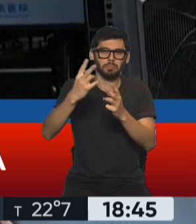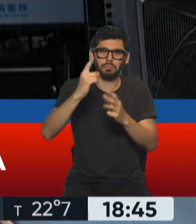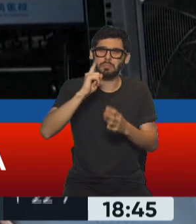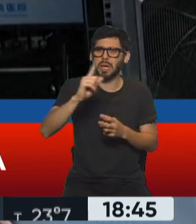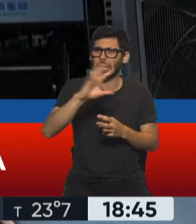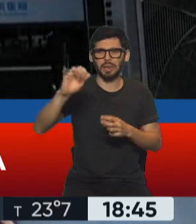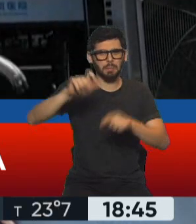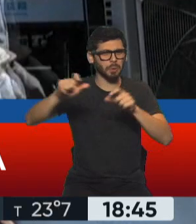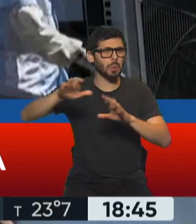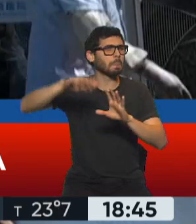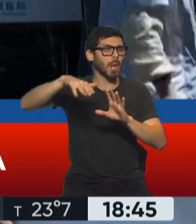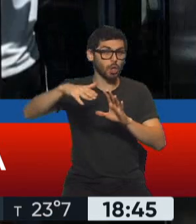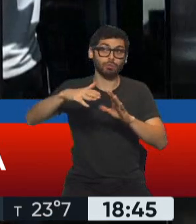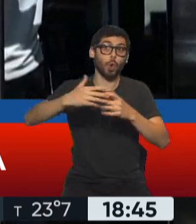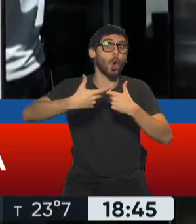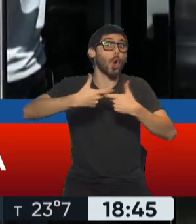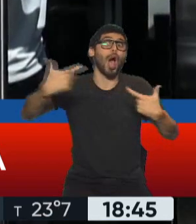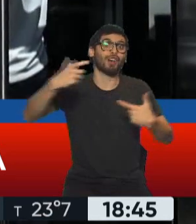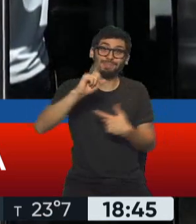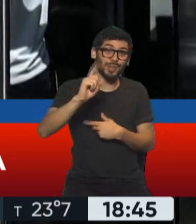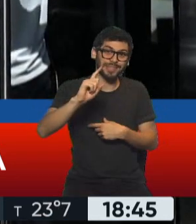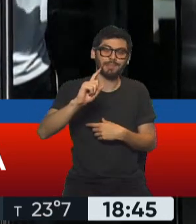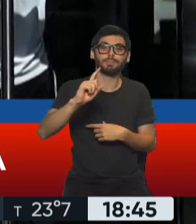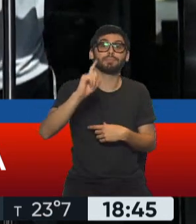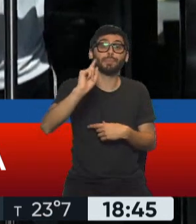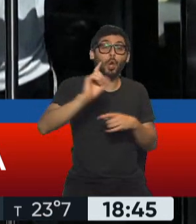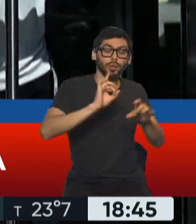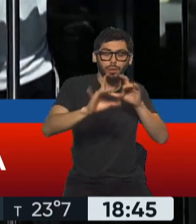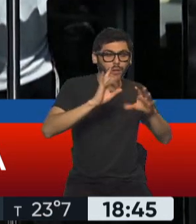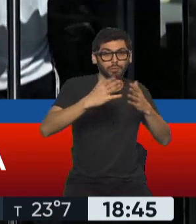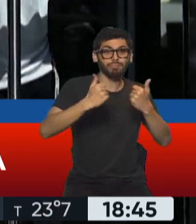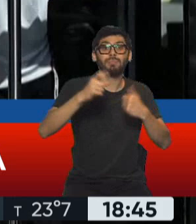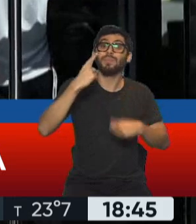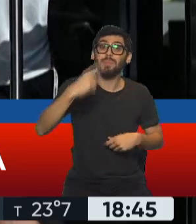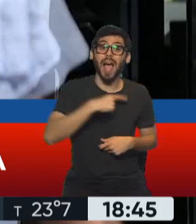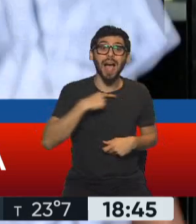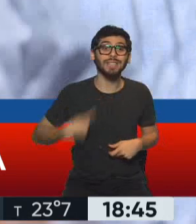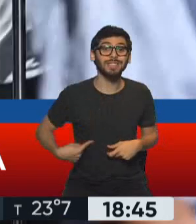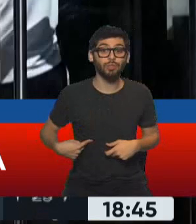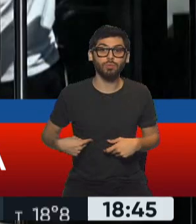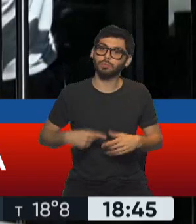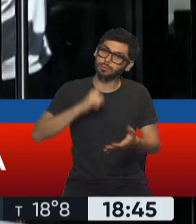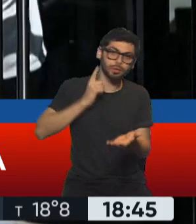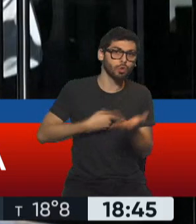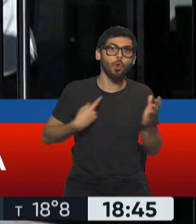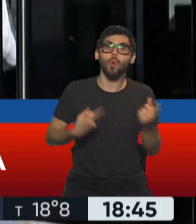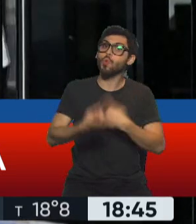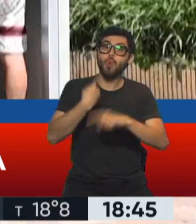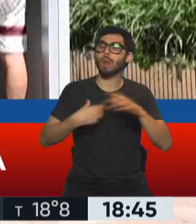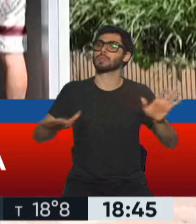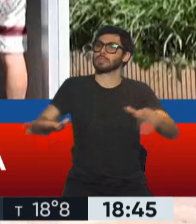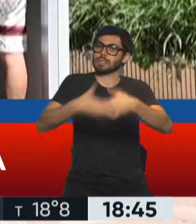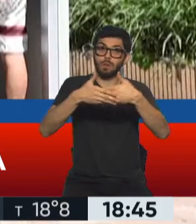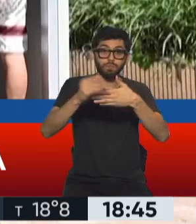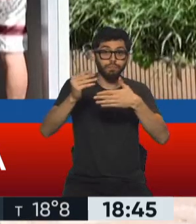1.500 personas, pero está claro que es cómo se propaga. Y mirá, China vuelve, claro. Vuelve al confinamiento, porque se trata del mayor